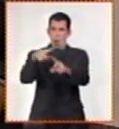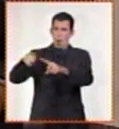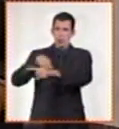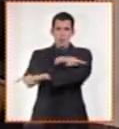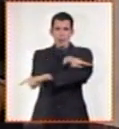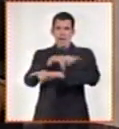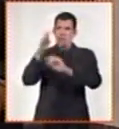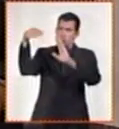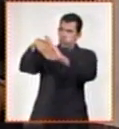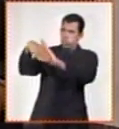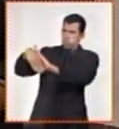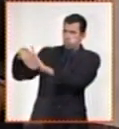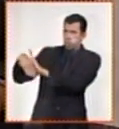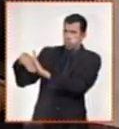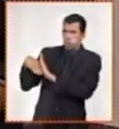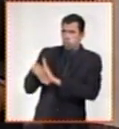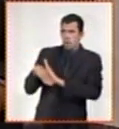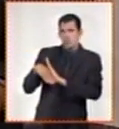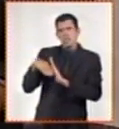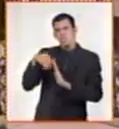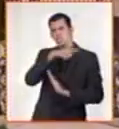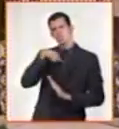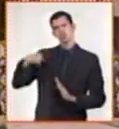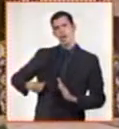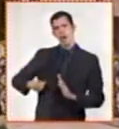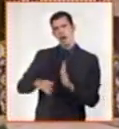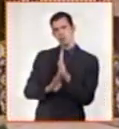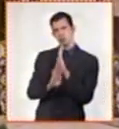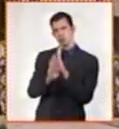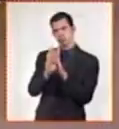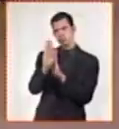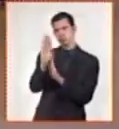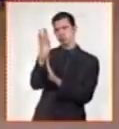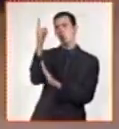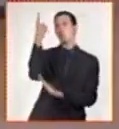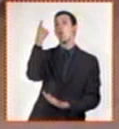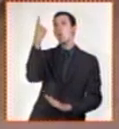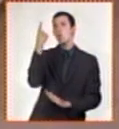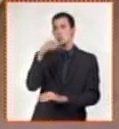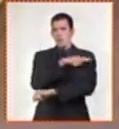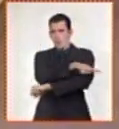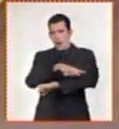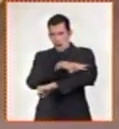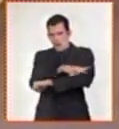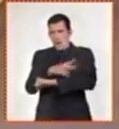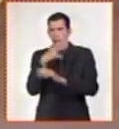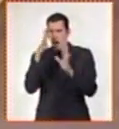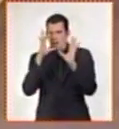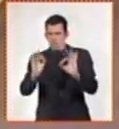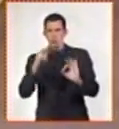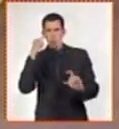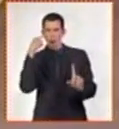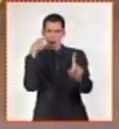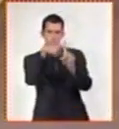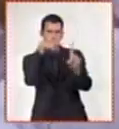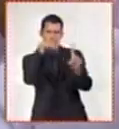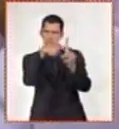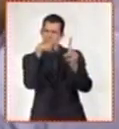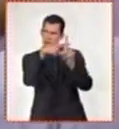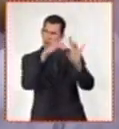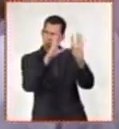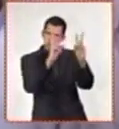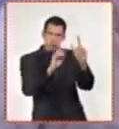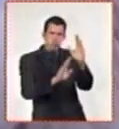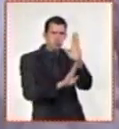alcanzó un crecimiento económico positivo. En 2021 se registró un crecimiento recuperativo